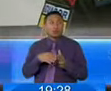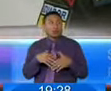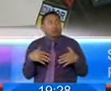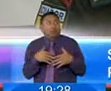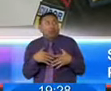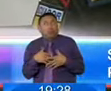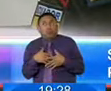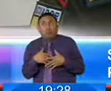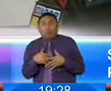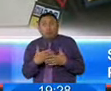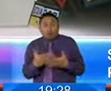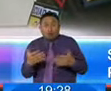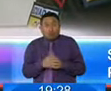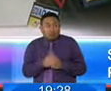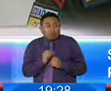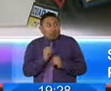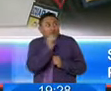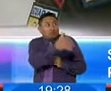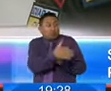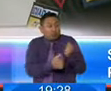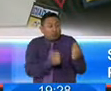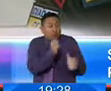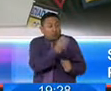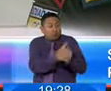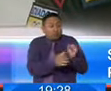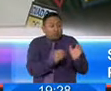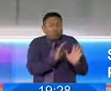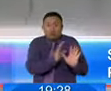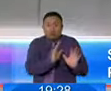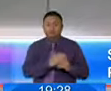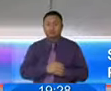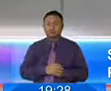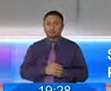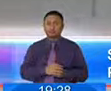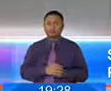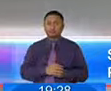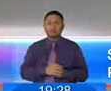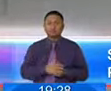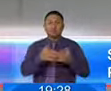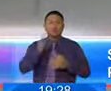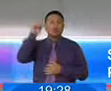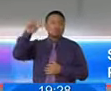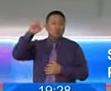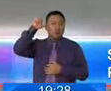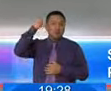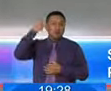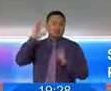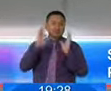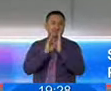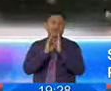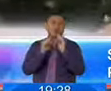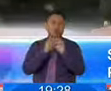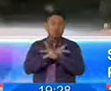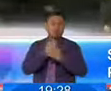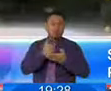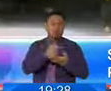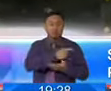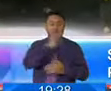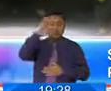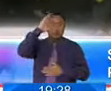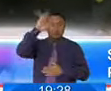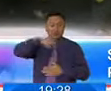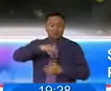entreguen sus objetos personales y sus bienes. Un audio que se difundió a través de las redes sociales ayudó a que la